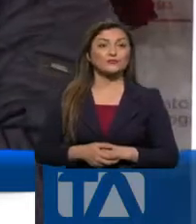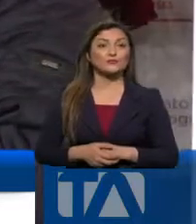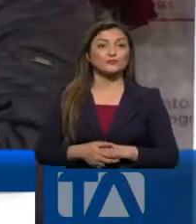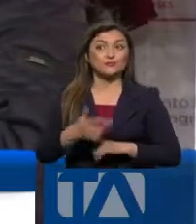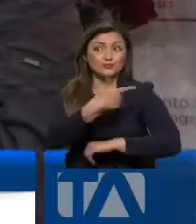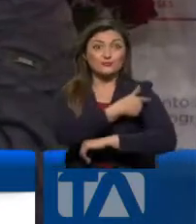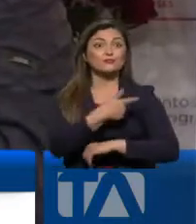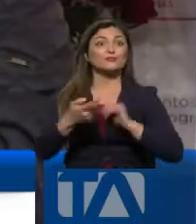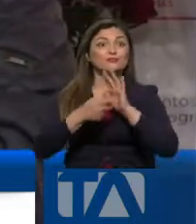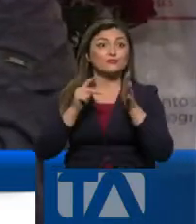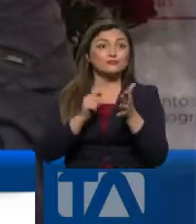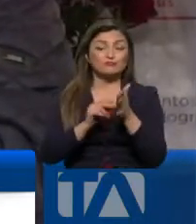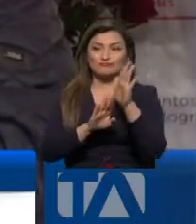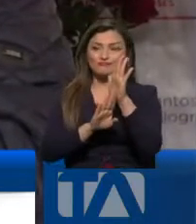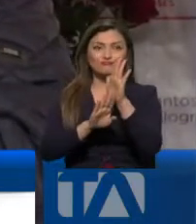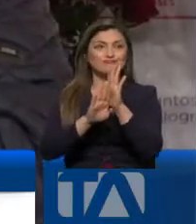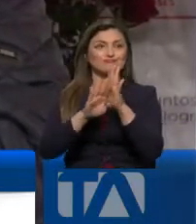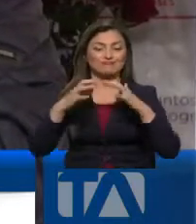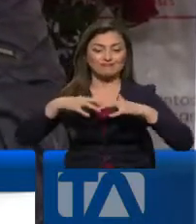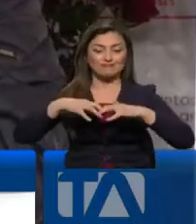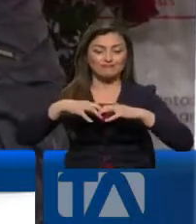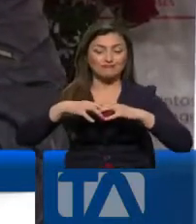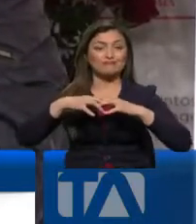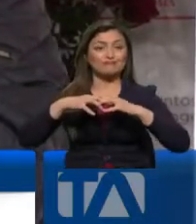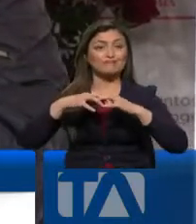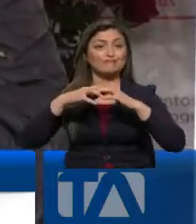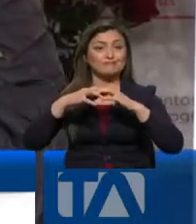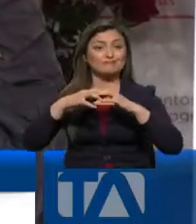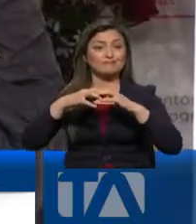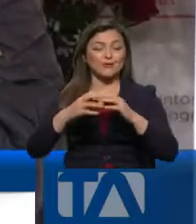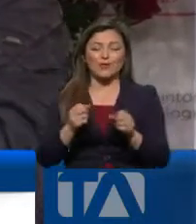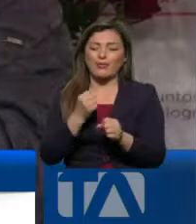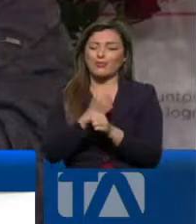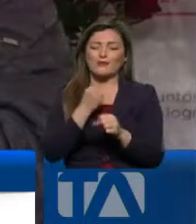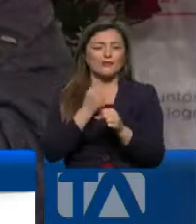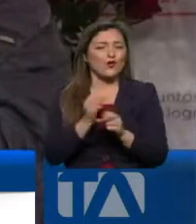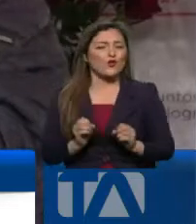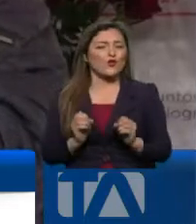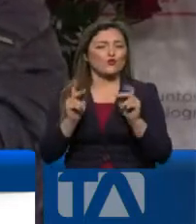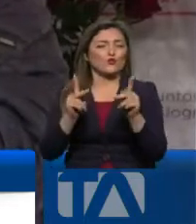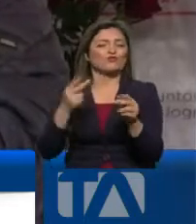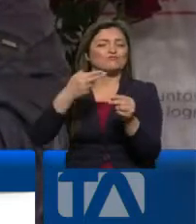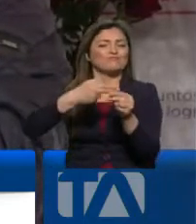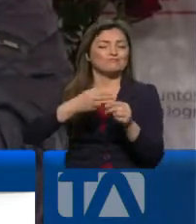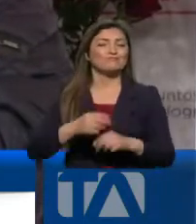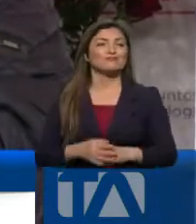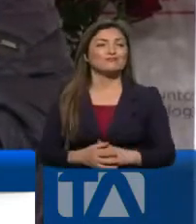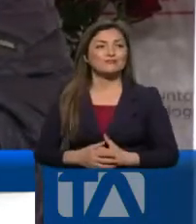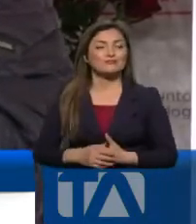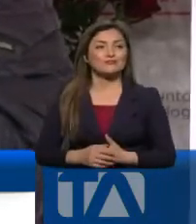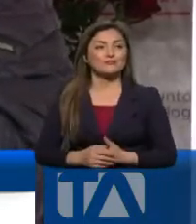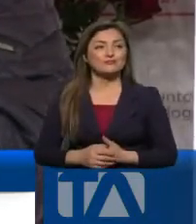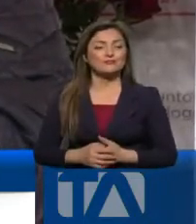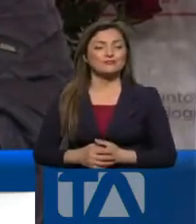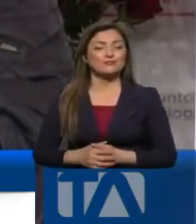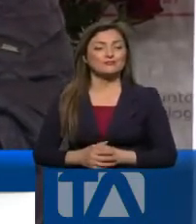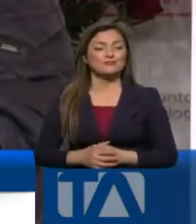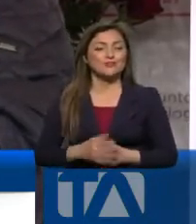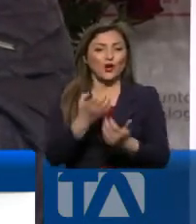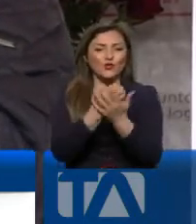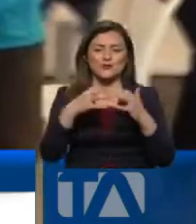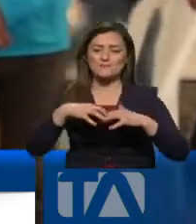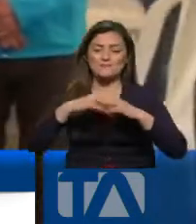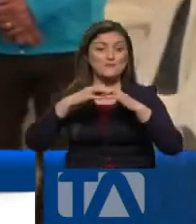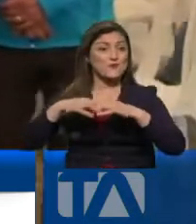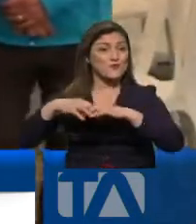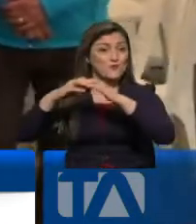creciendo, sigamos teniendo más fuentes de trabajo, tenemos mayor fuente de trabajo y vamos a dinamizar la